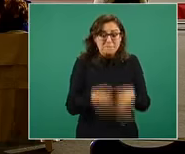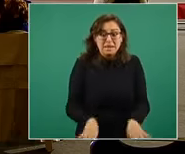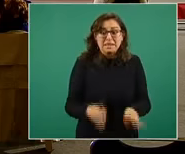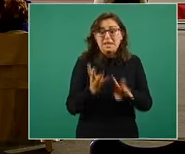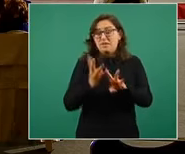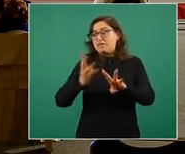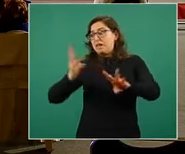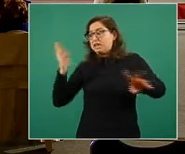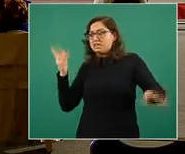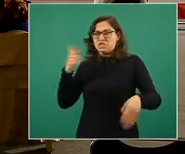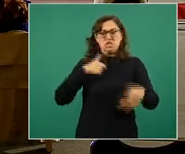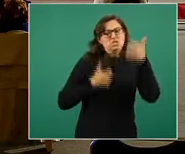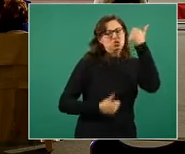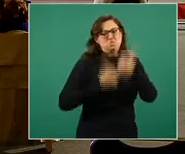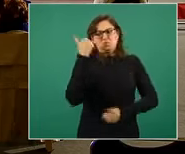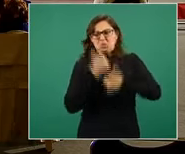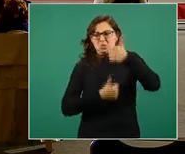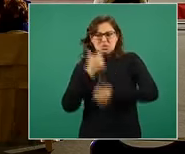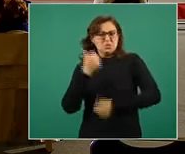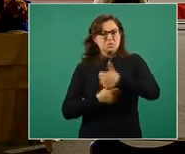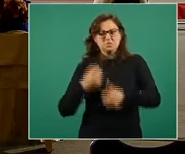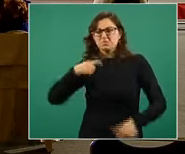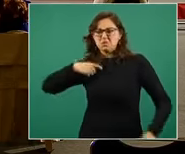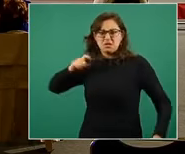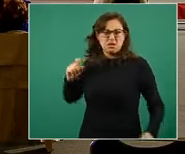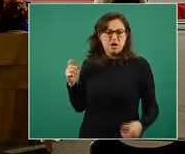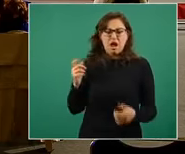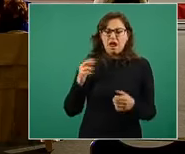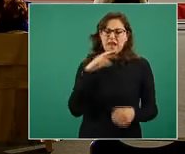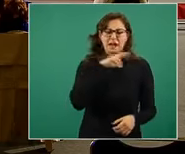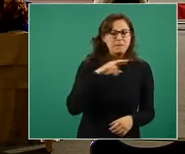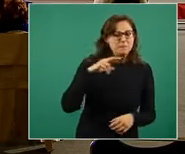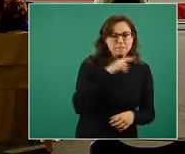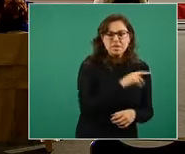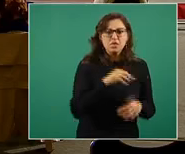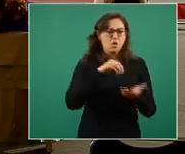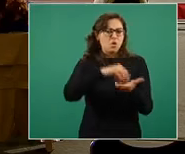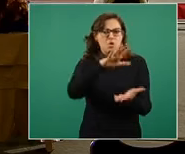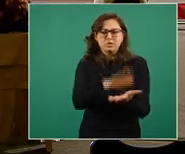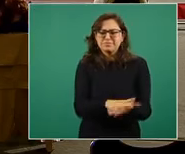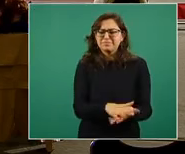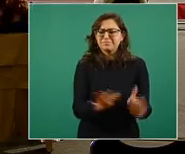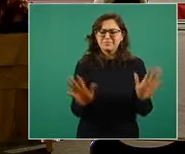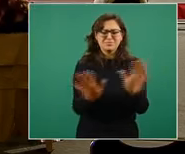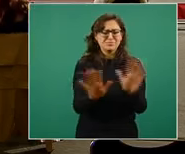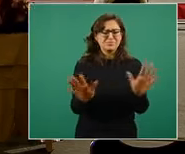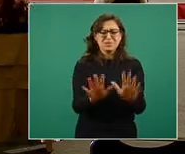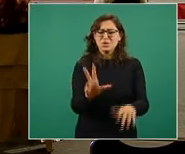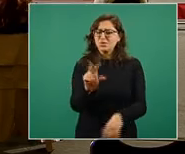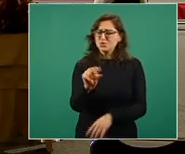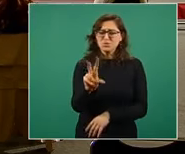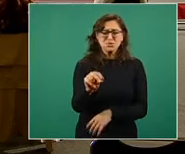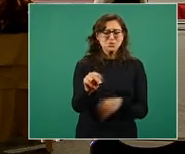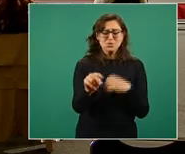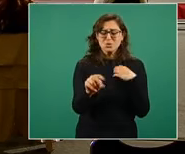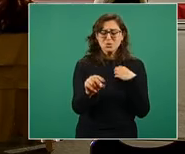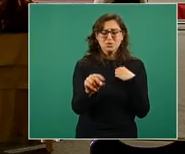ganar su lugar y por eso registrarse. No, esto es un preregistro que nos ayuda a planear de manera